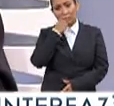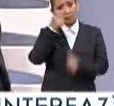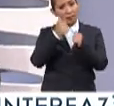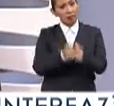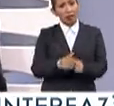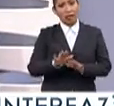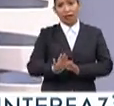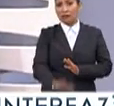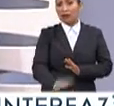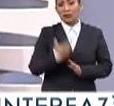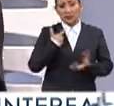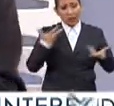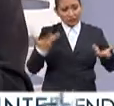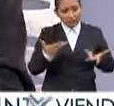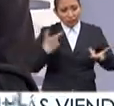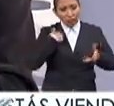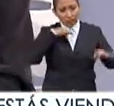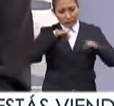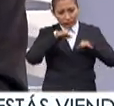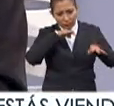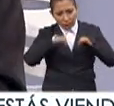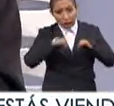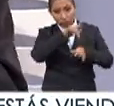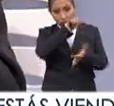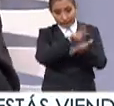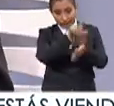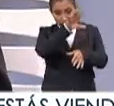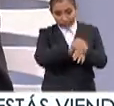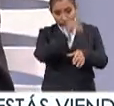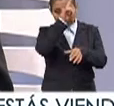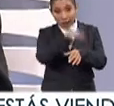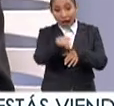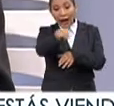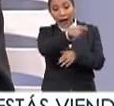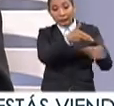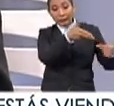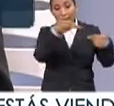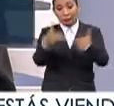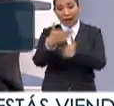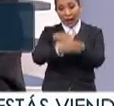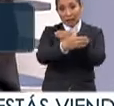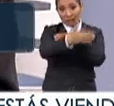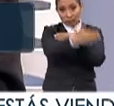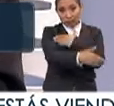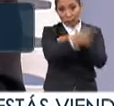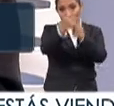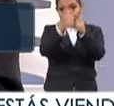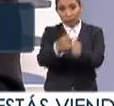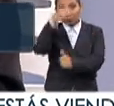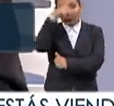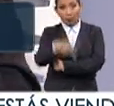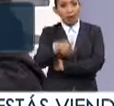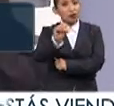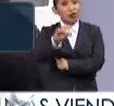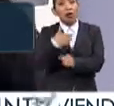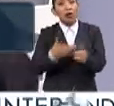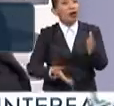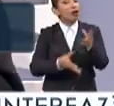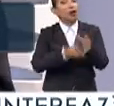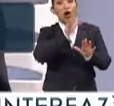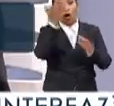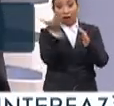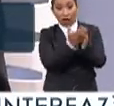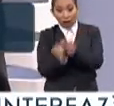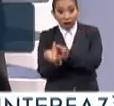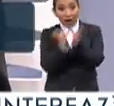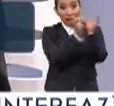quedó o sea se está haciendo un trabajo legal para que el legado los archivos queden en mexico que no termine la